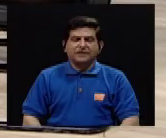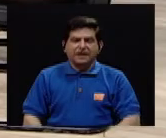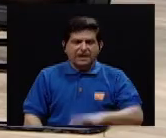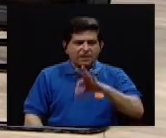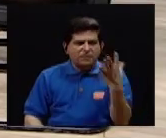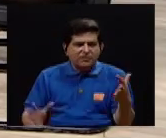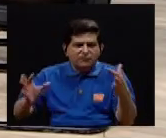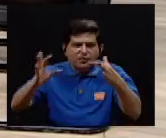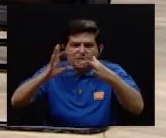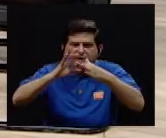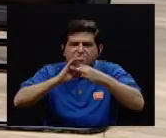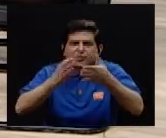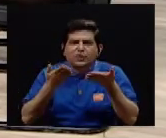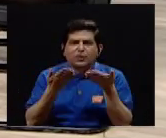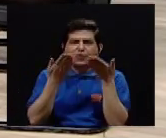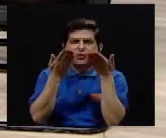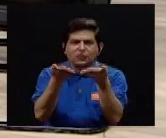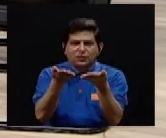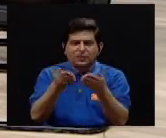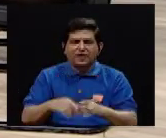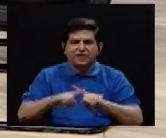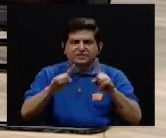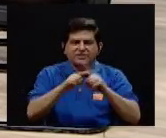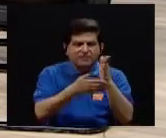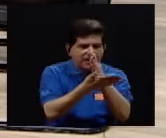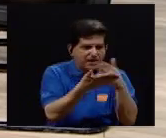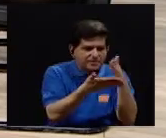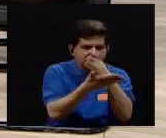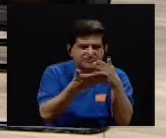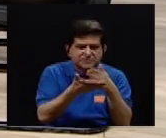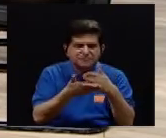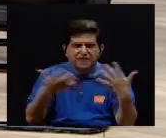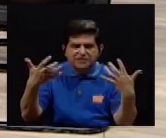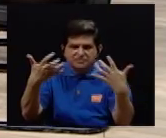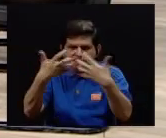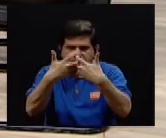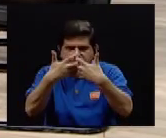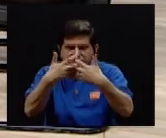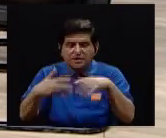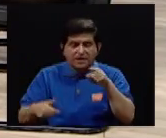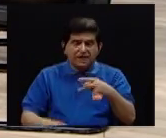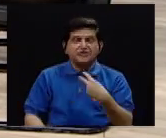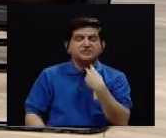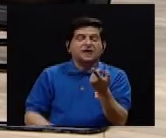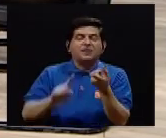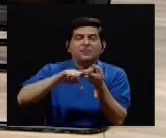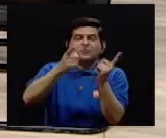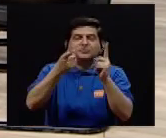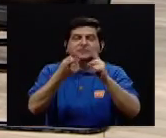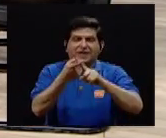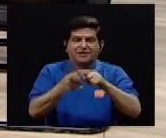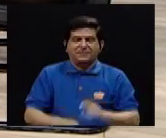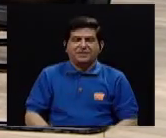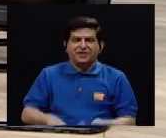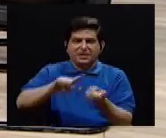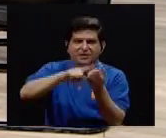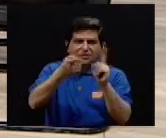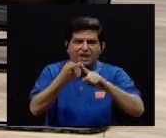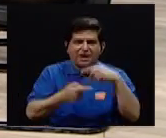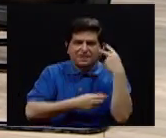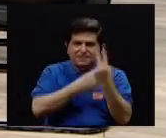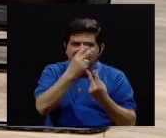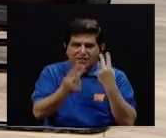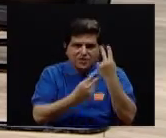que hilara, ¿verdad?, los cortes, el montaje, y esa es la voz del amigo que